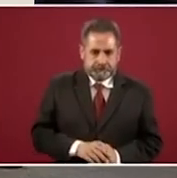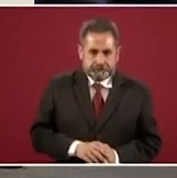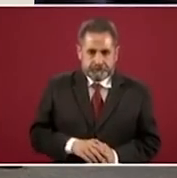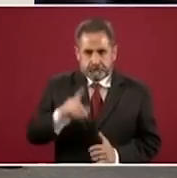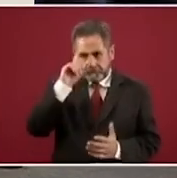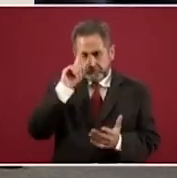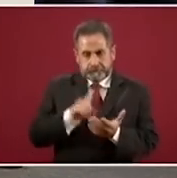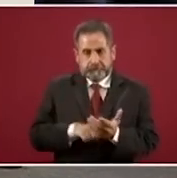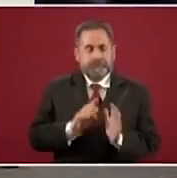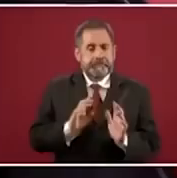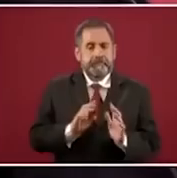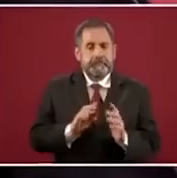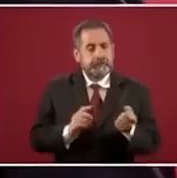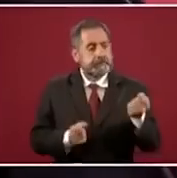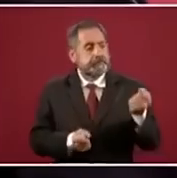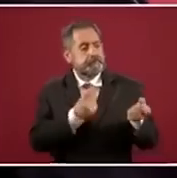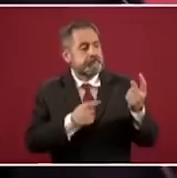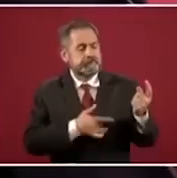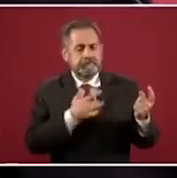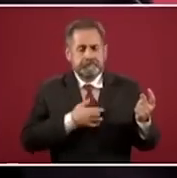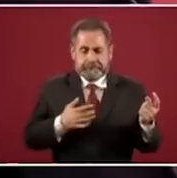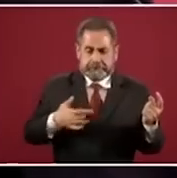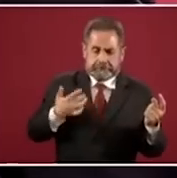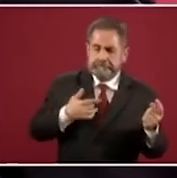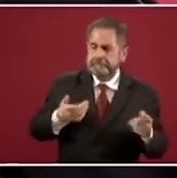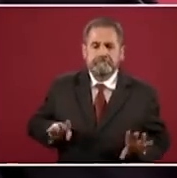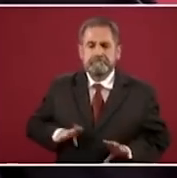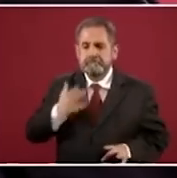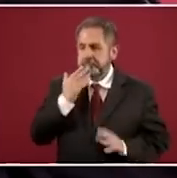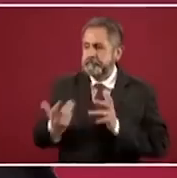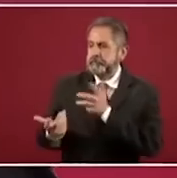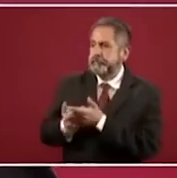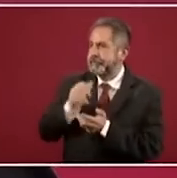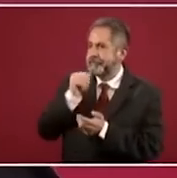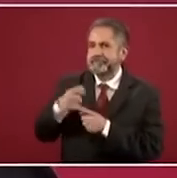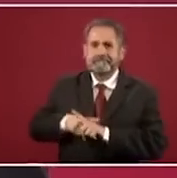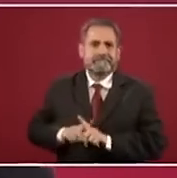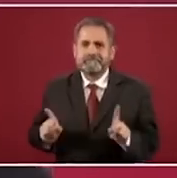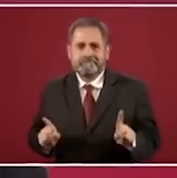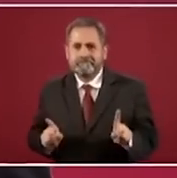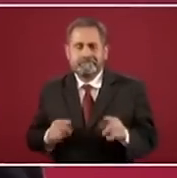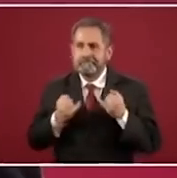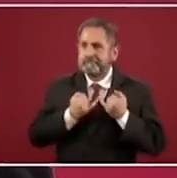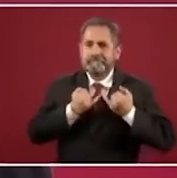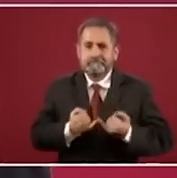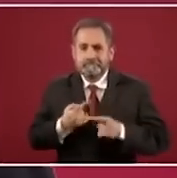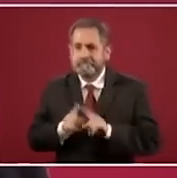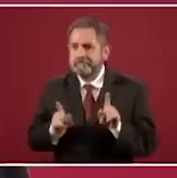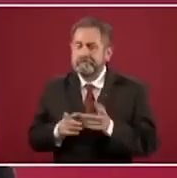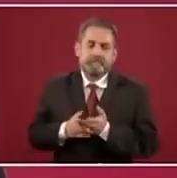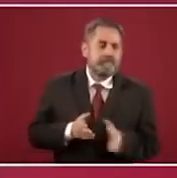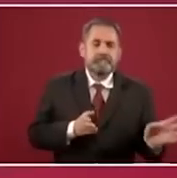Yo creo que algunos se sintieron mal, se sintieron incómodos, cómo ya